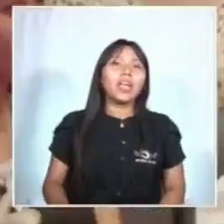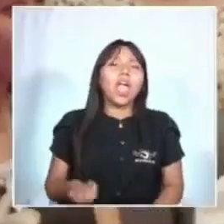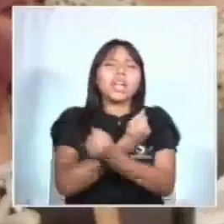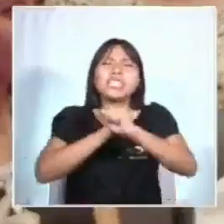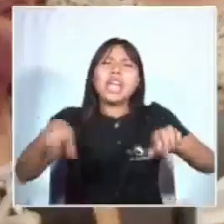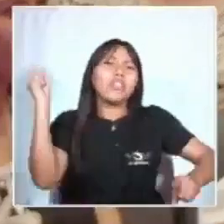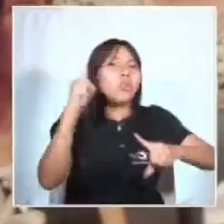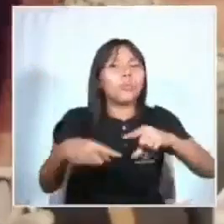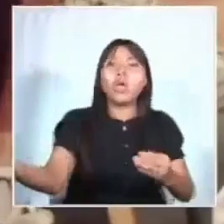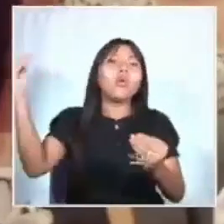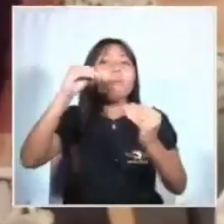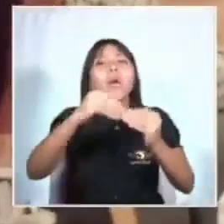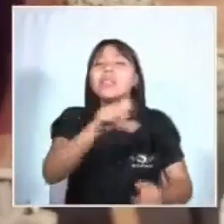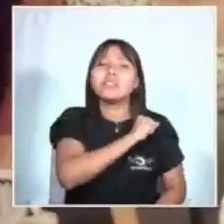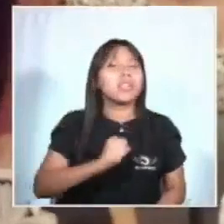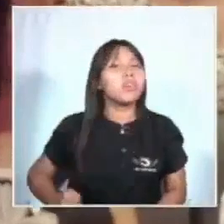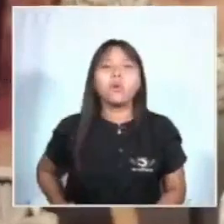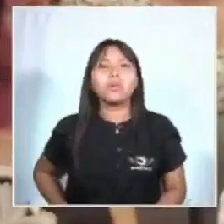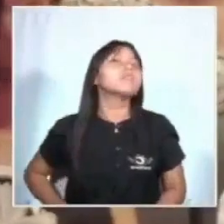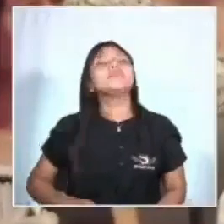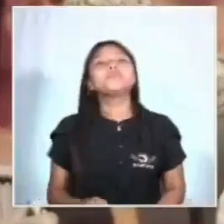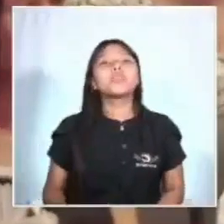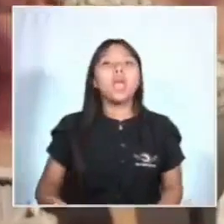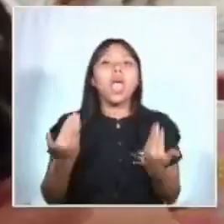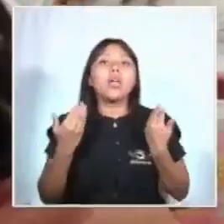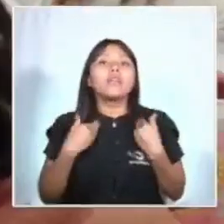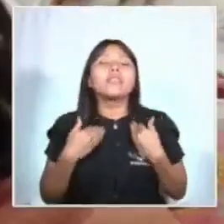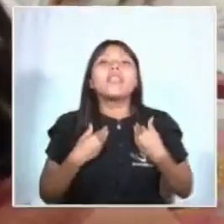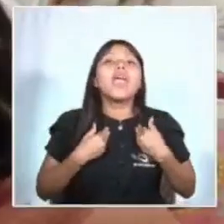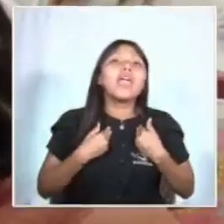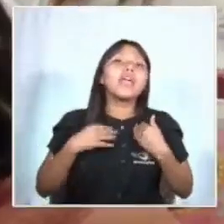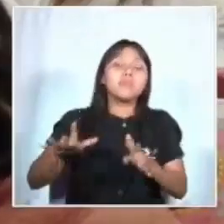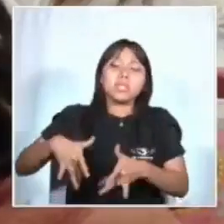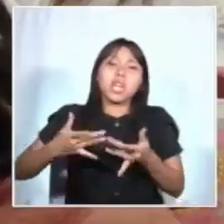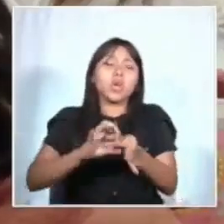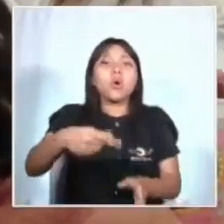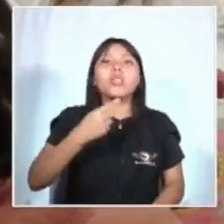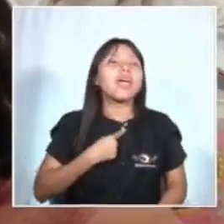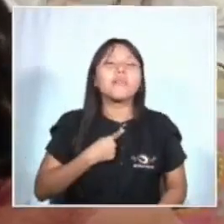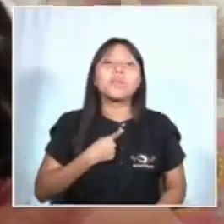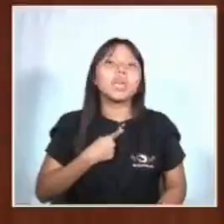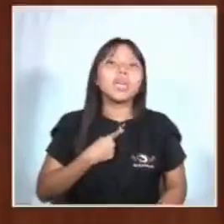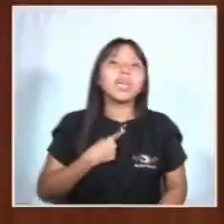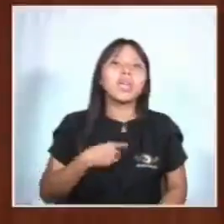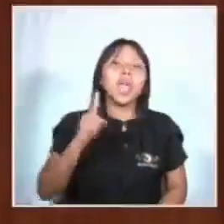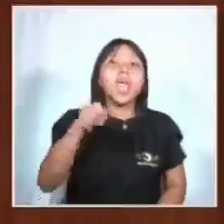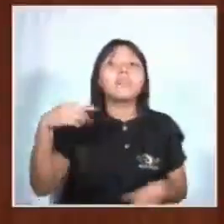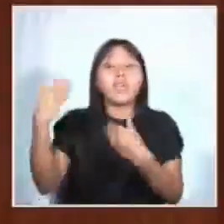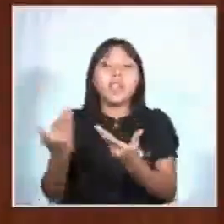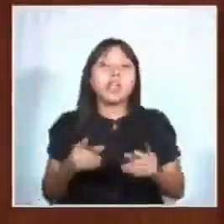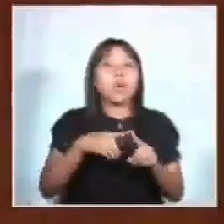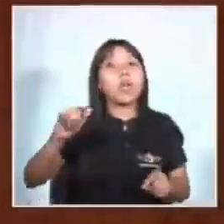ya no puedo más, Señor, ten misericordia de mí. Te trajeron a la